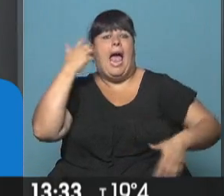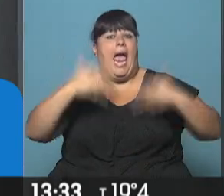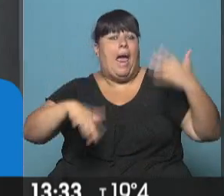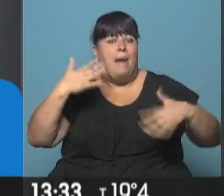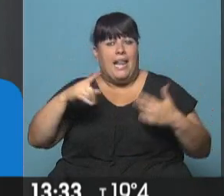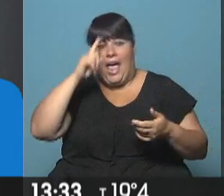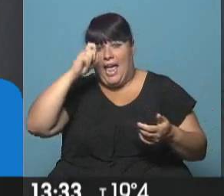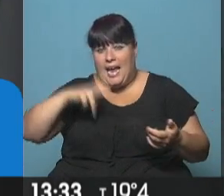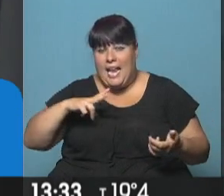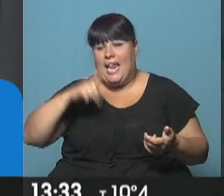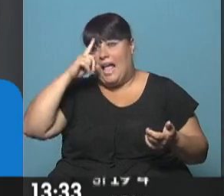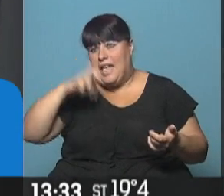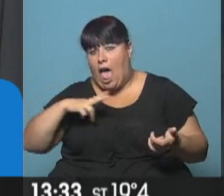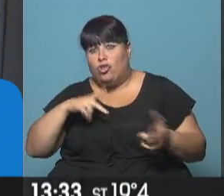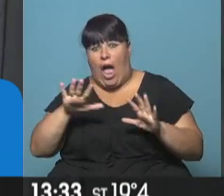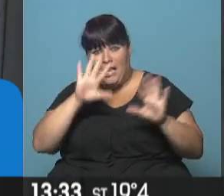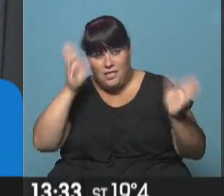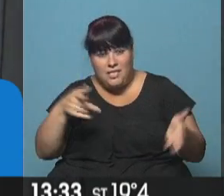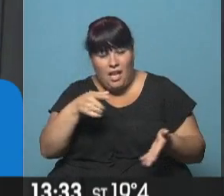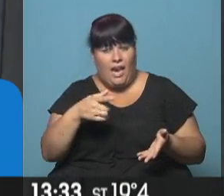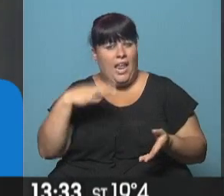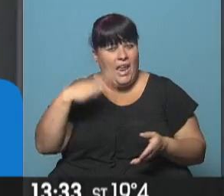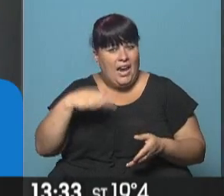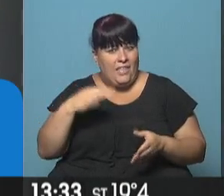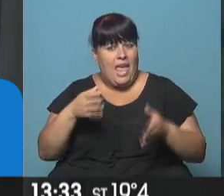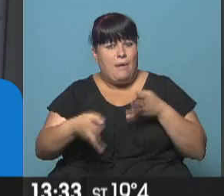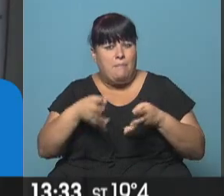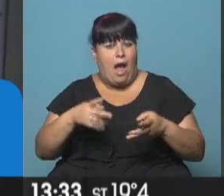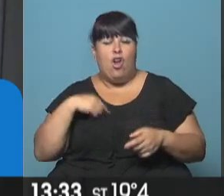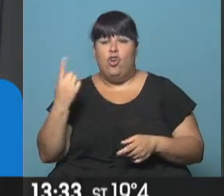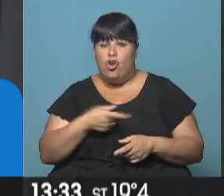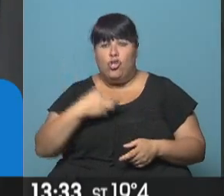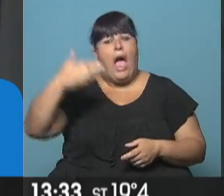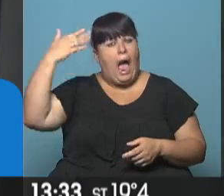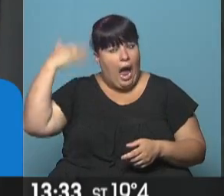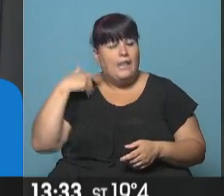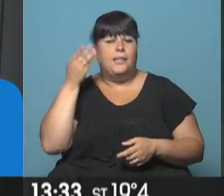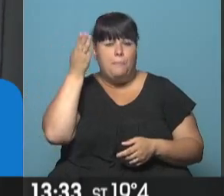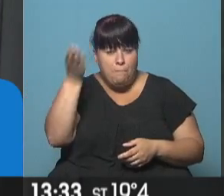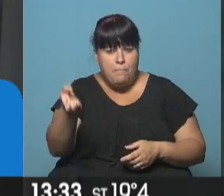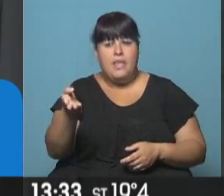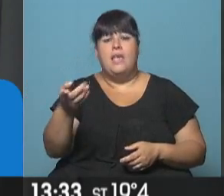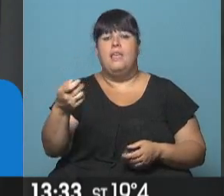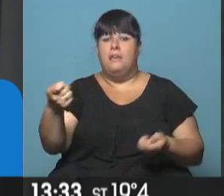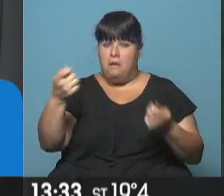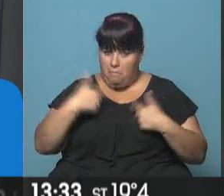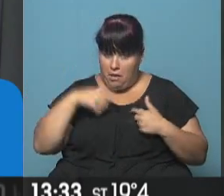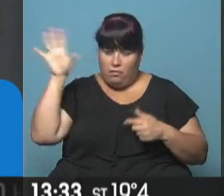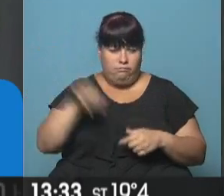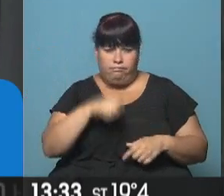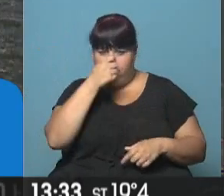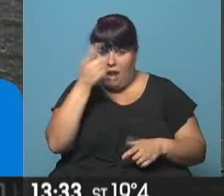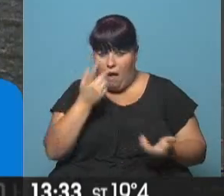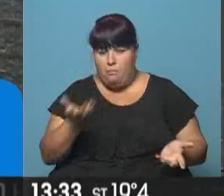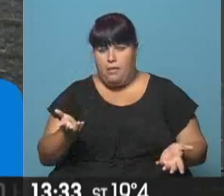de clínicas, sanatorios, lugares como estos, deberían tener equipo. Nosotros otras veces hemos solicitado y los han traído